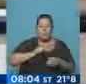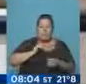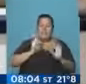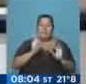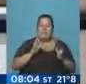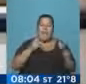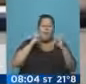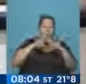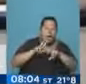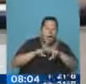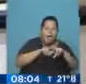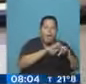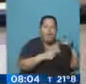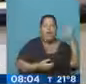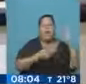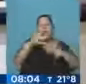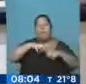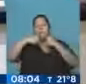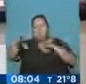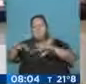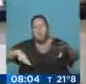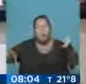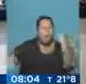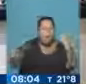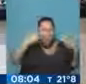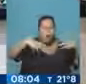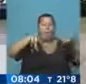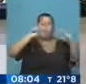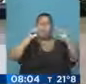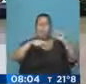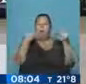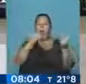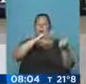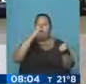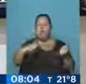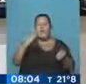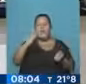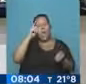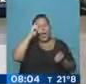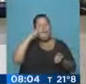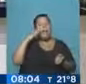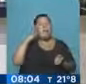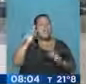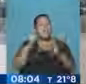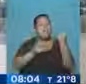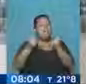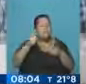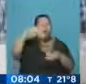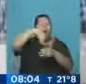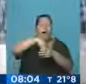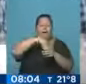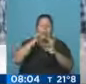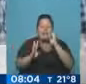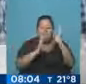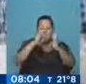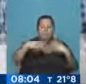estaba revisando algunos sectores abandonados cuando encontró la Berlingo, con la cual se dirigían ellos, y dentro de los